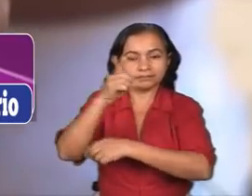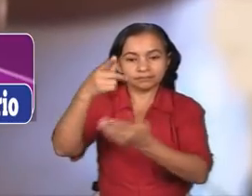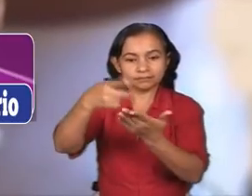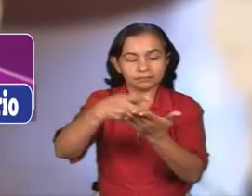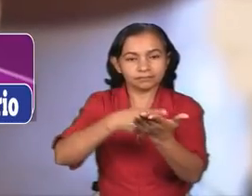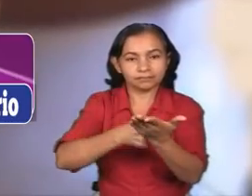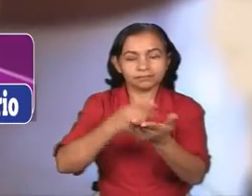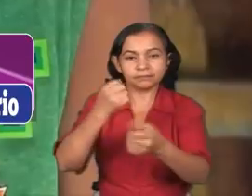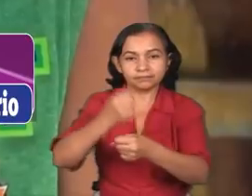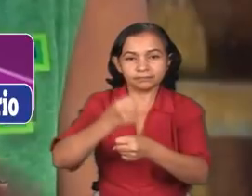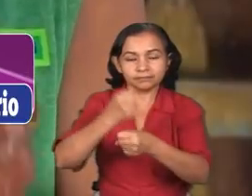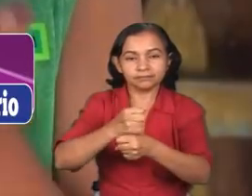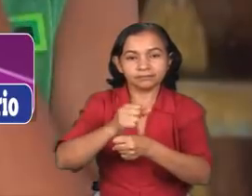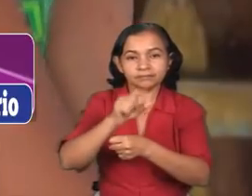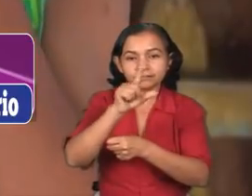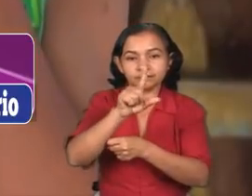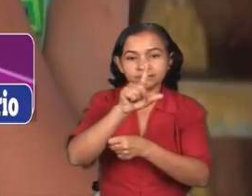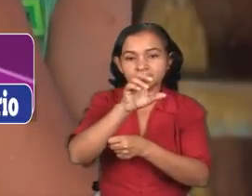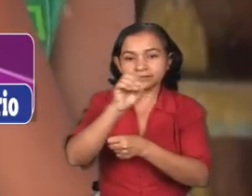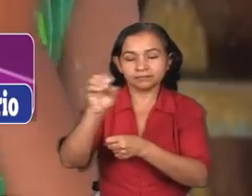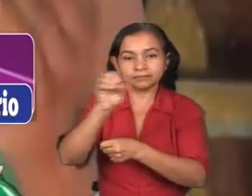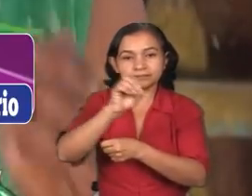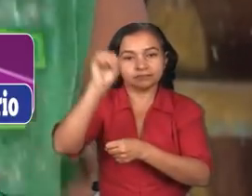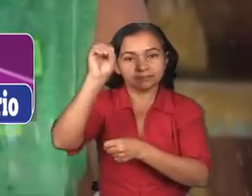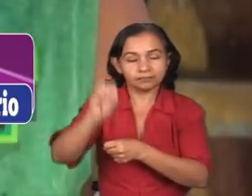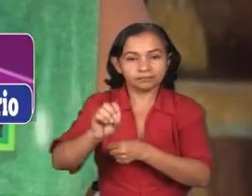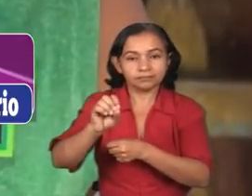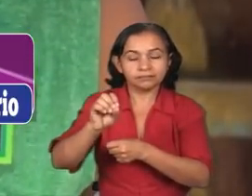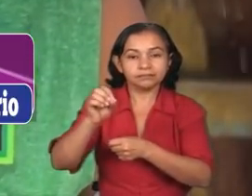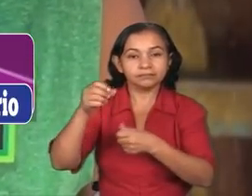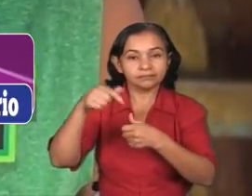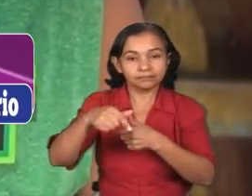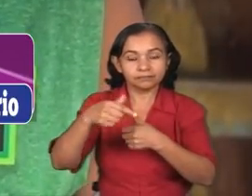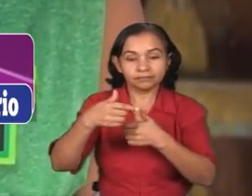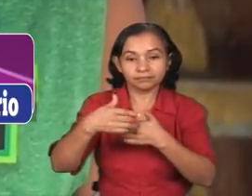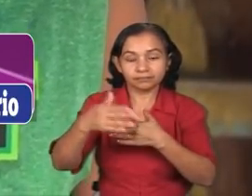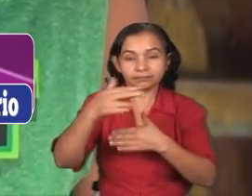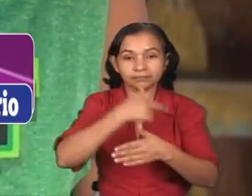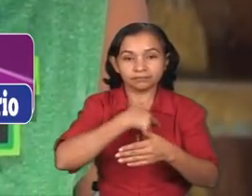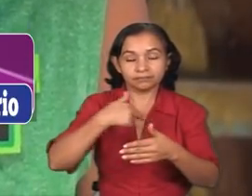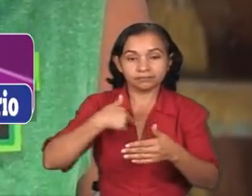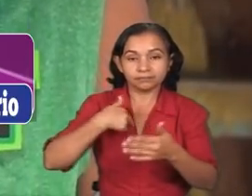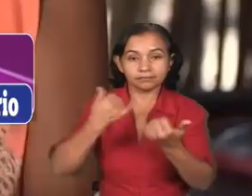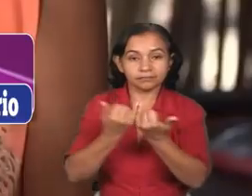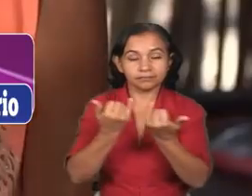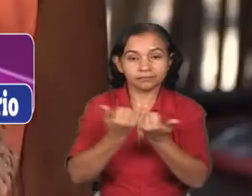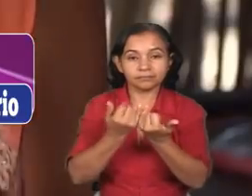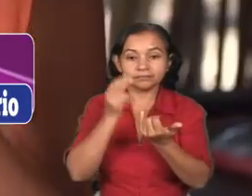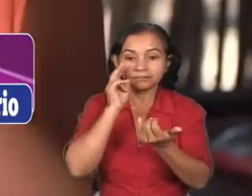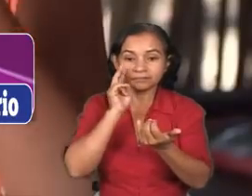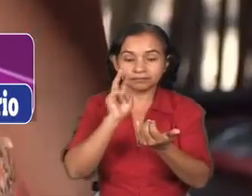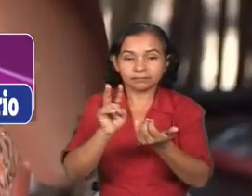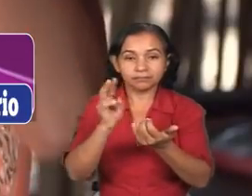están ejecutándose en un 100%. Vos llegas a Condega ahorita, donde estamos ejecutando un proyecto de alcantarillado sanitario, y vas a ver el